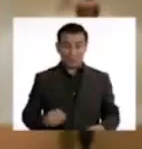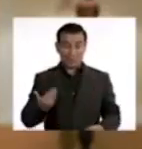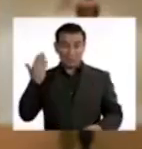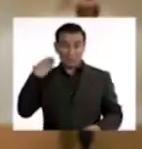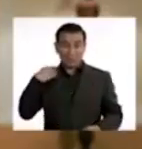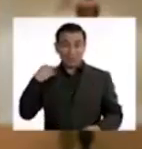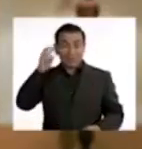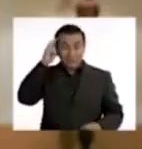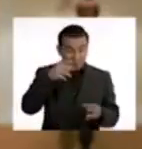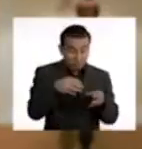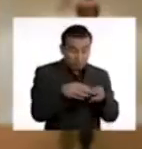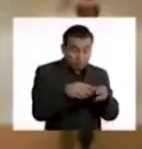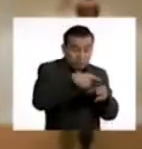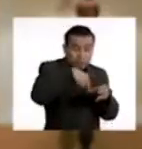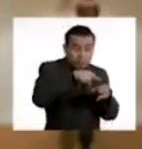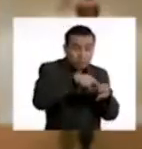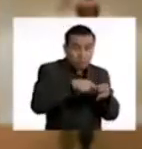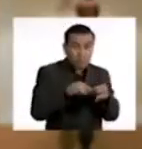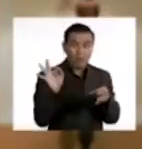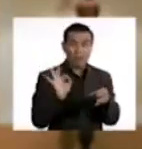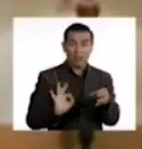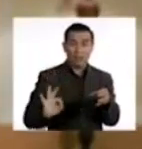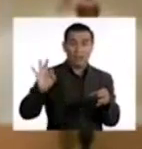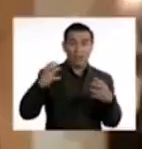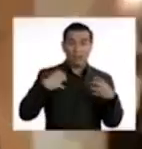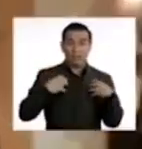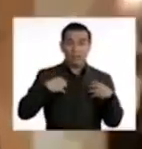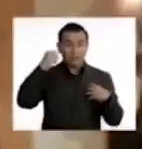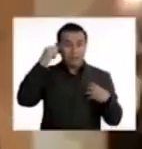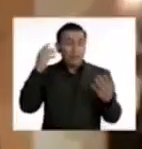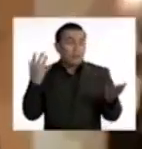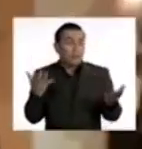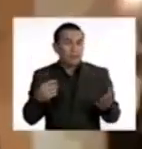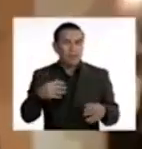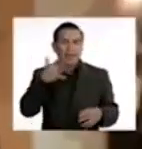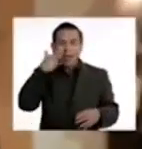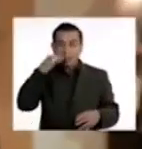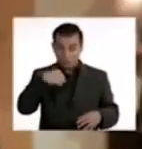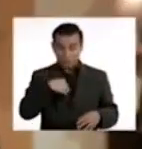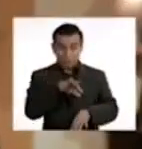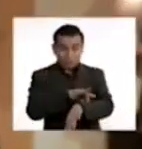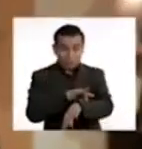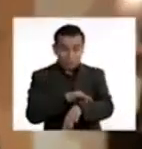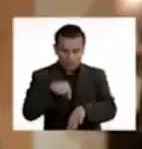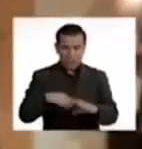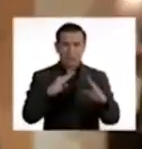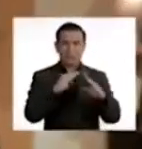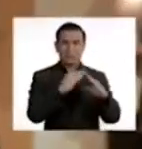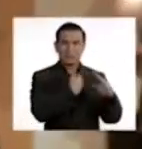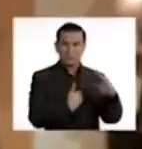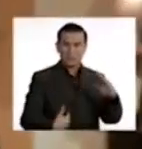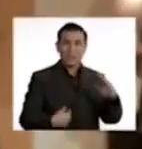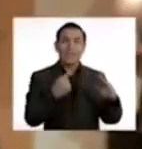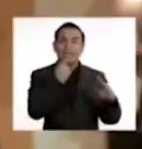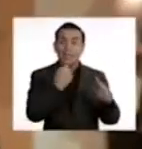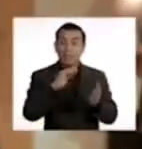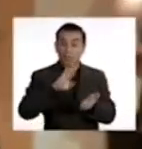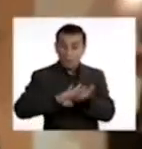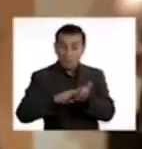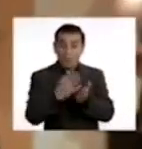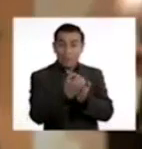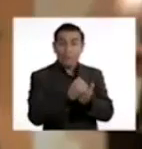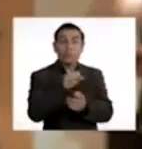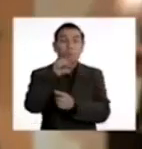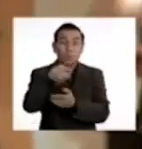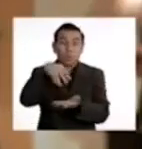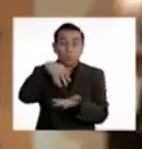política tiene muchos privilegios que la gran mayoría del pueblo salvadoreño no tienen aquí estoy yo hablándoles de este palacio pagado el dinero del pueblo salvadoreño a